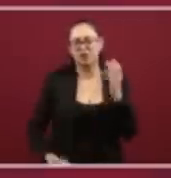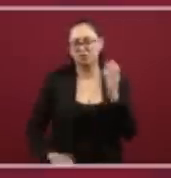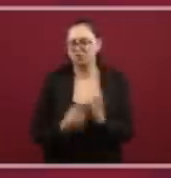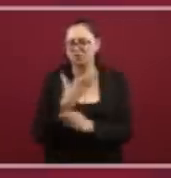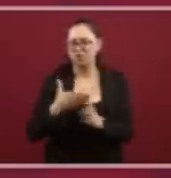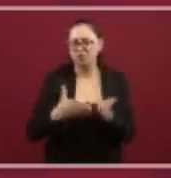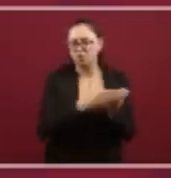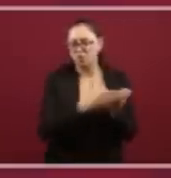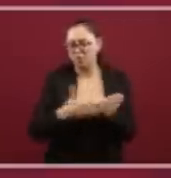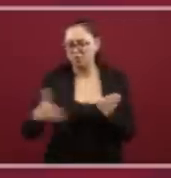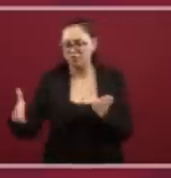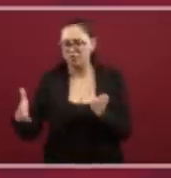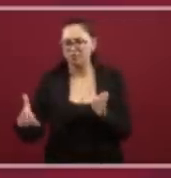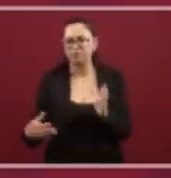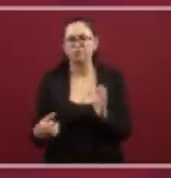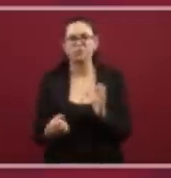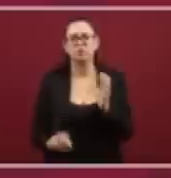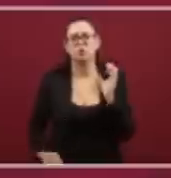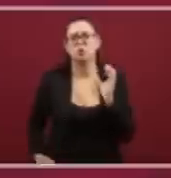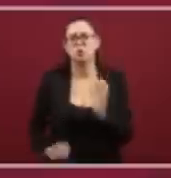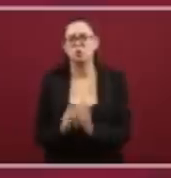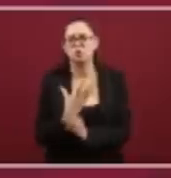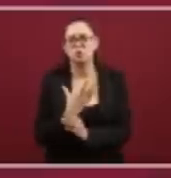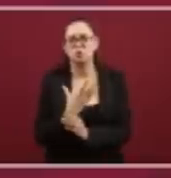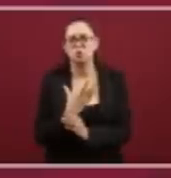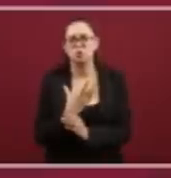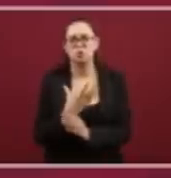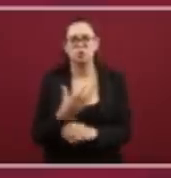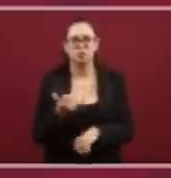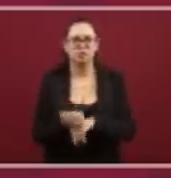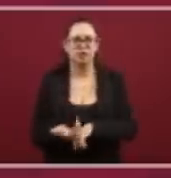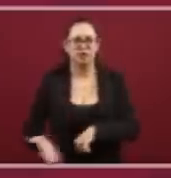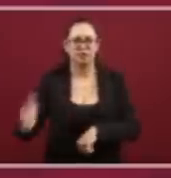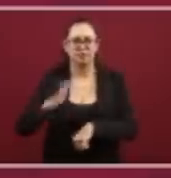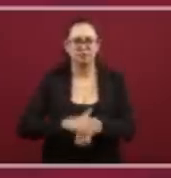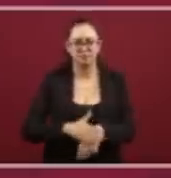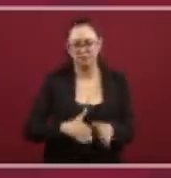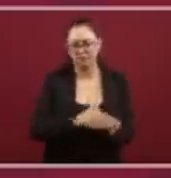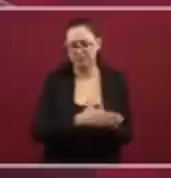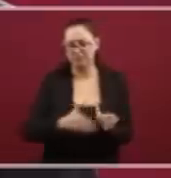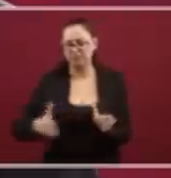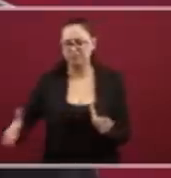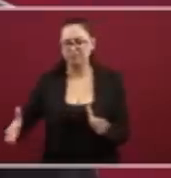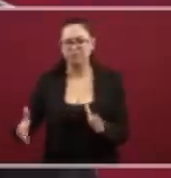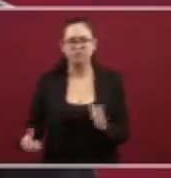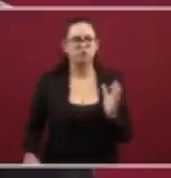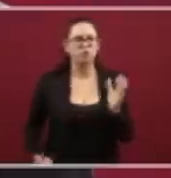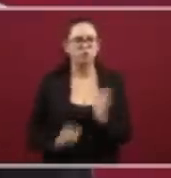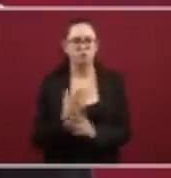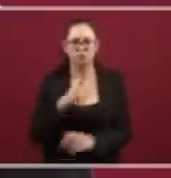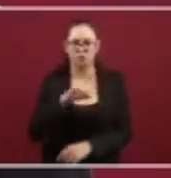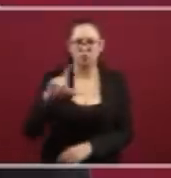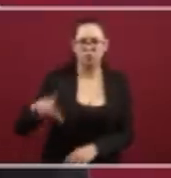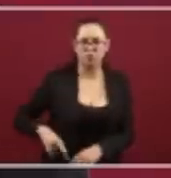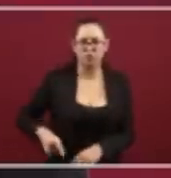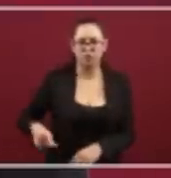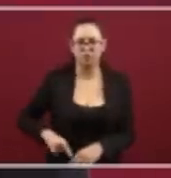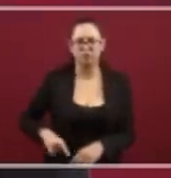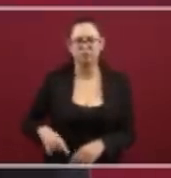en esta nueva administración en este nuevo gobierno